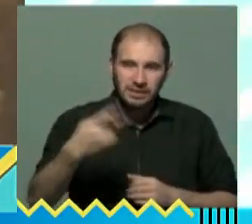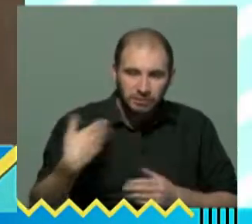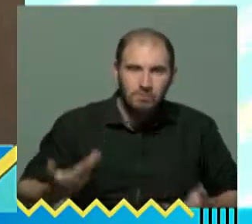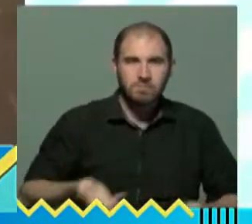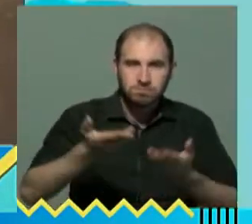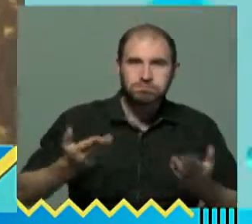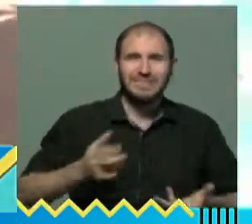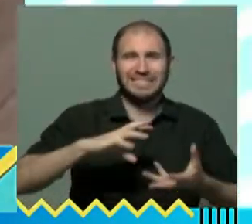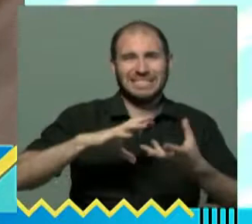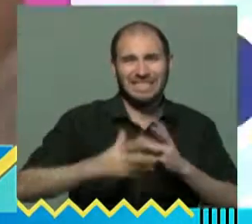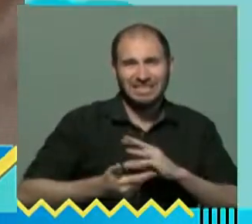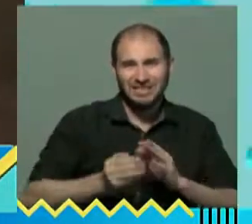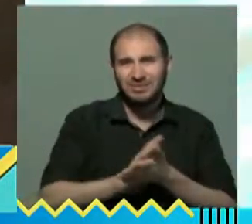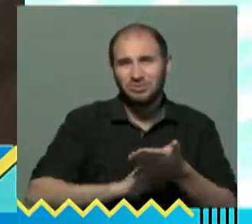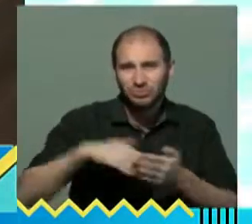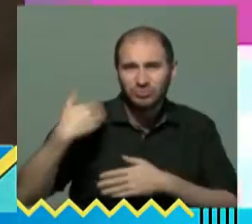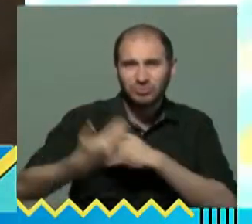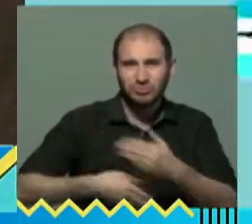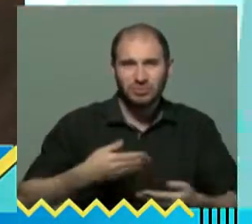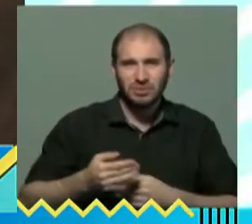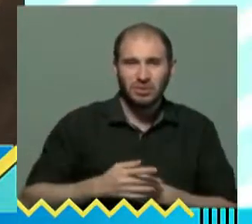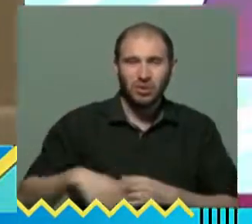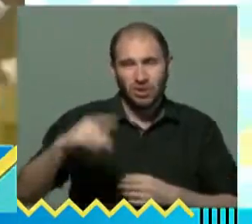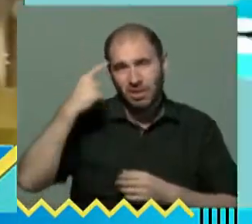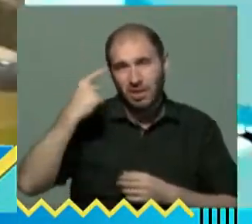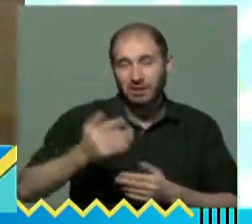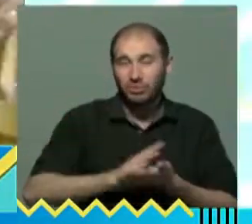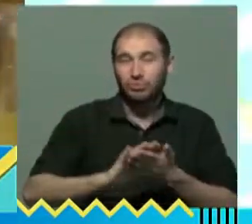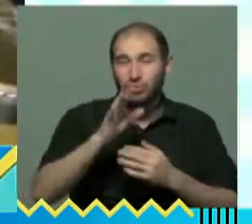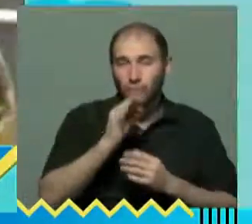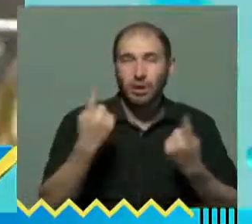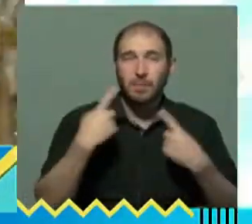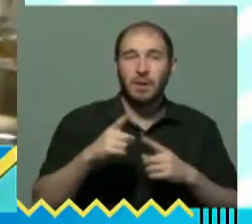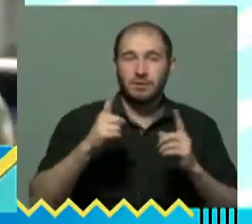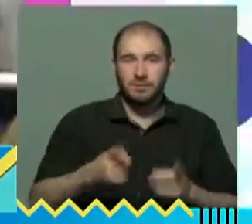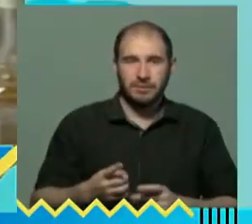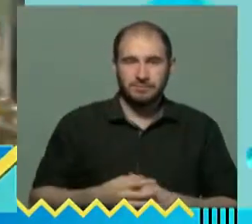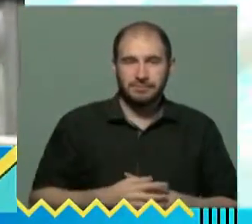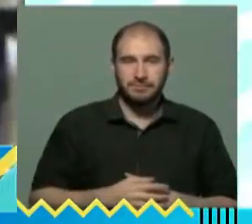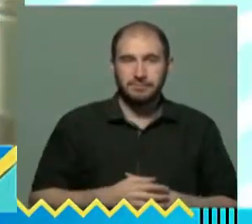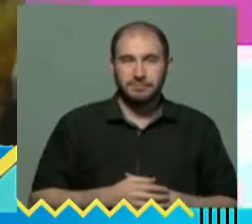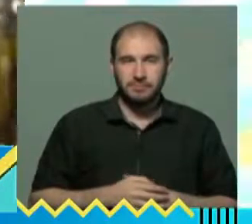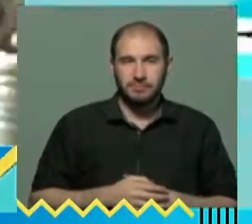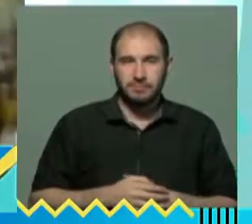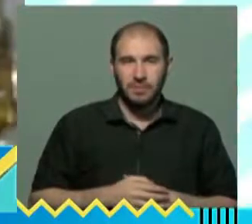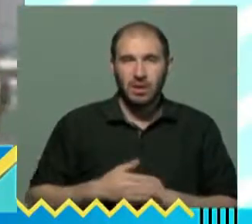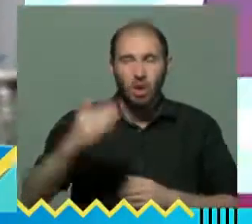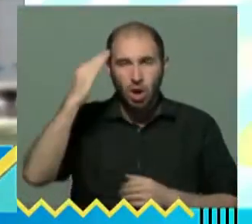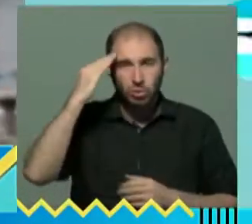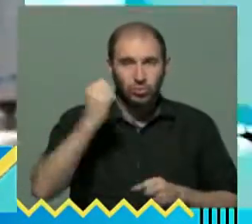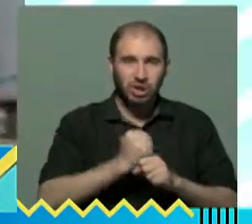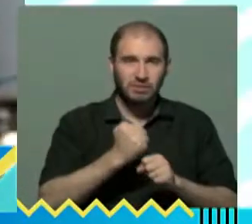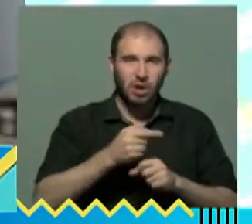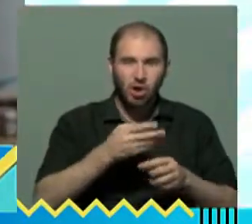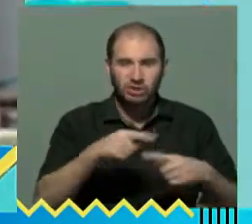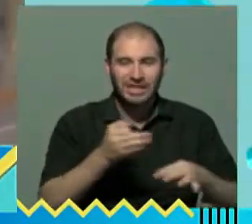y salir de crisis de las que nunca nos imaginamos que podíamos salir. Lo que pasa también es que la cultura del trabajo es algo que se